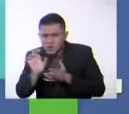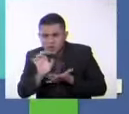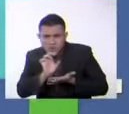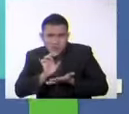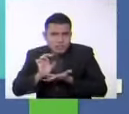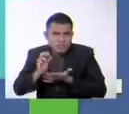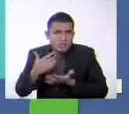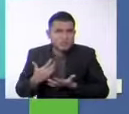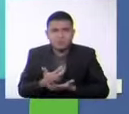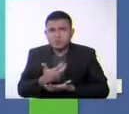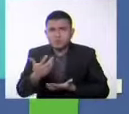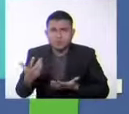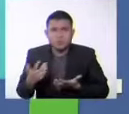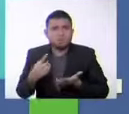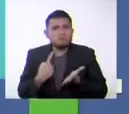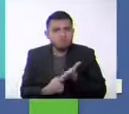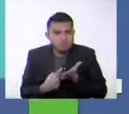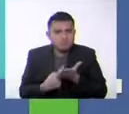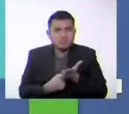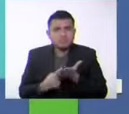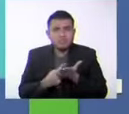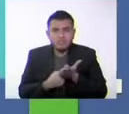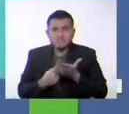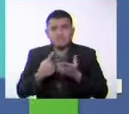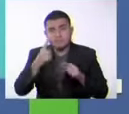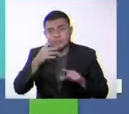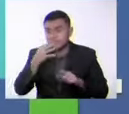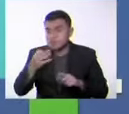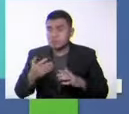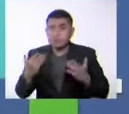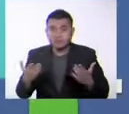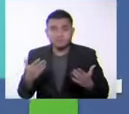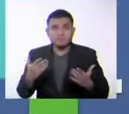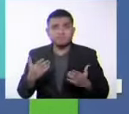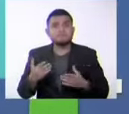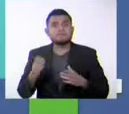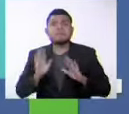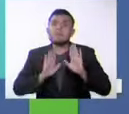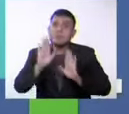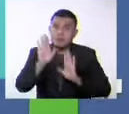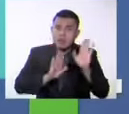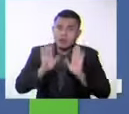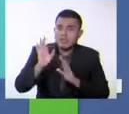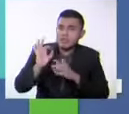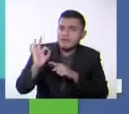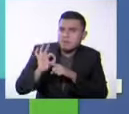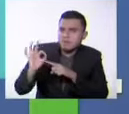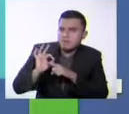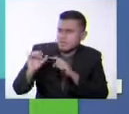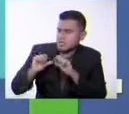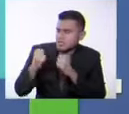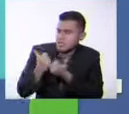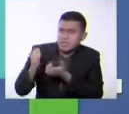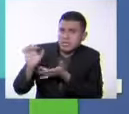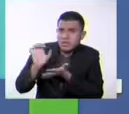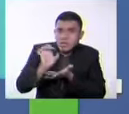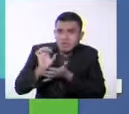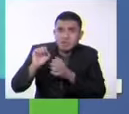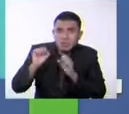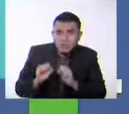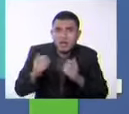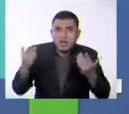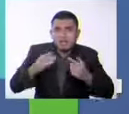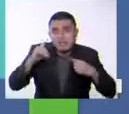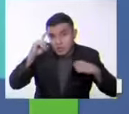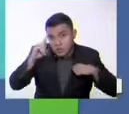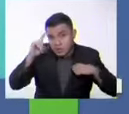nosotros interactuamos. Entonces somos parte, y la función de los movimientos ecologistas es ayudarnos a hacer conciencia de